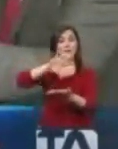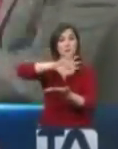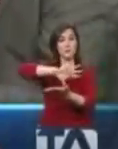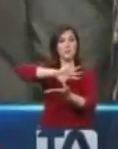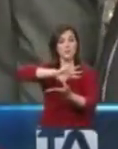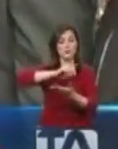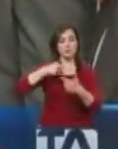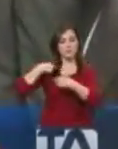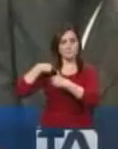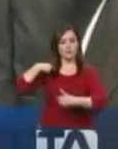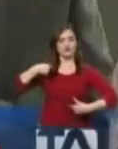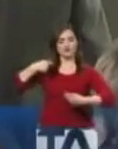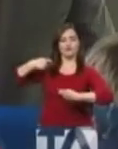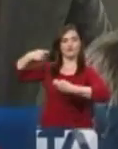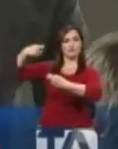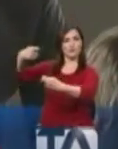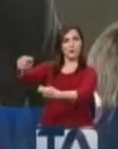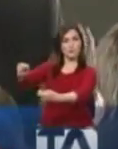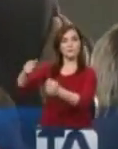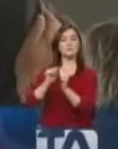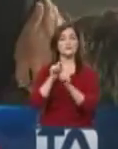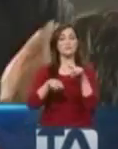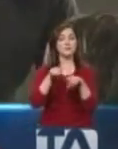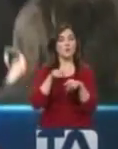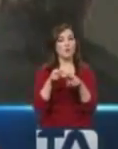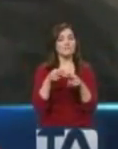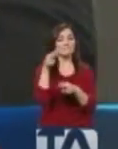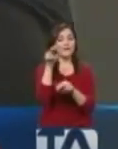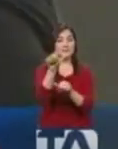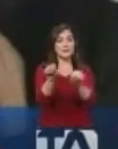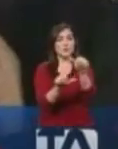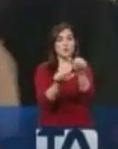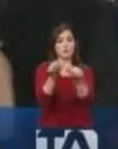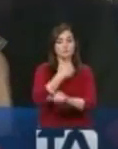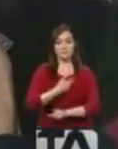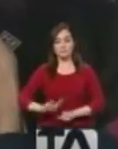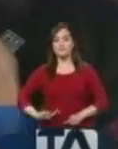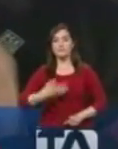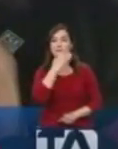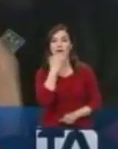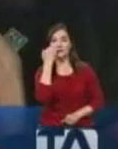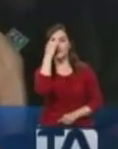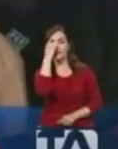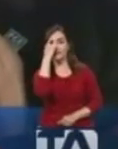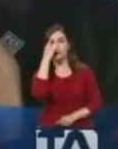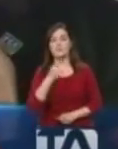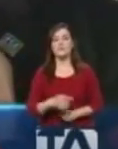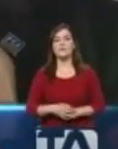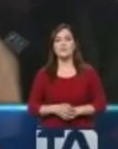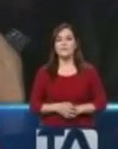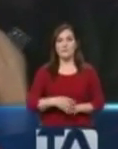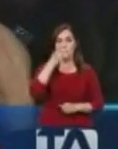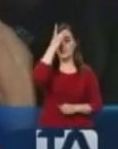sucesor, Carlos Baca Mancheno, amigo y ex asesor del presidente Correa. Se resolvió que la Asamblea